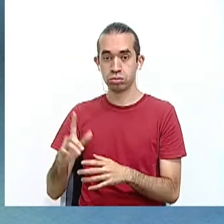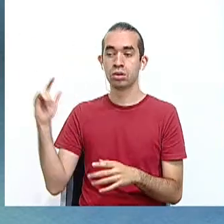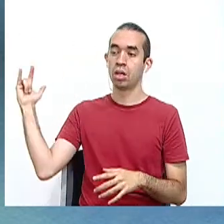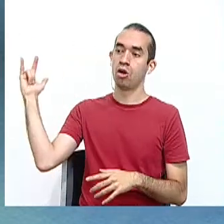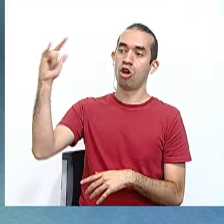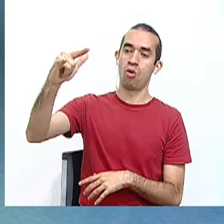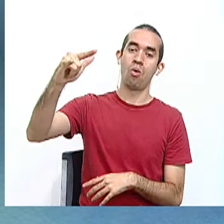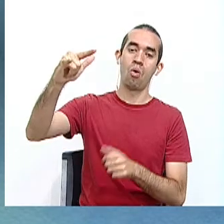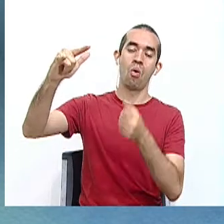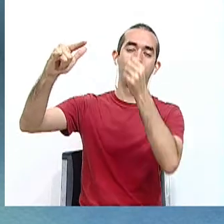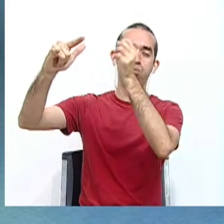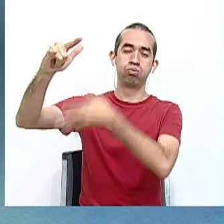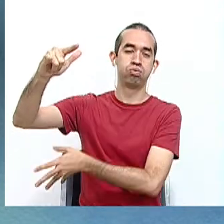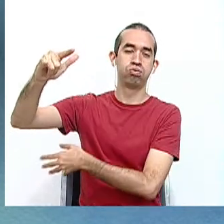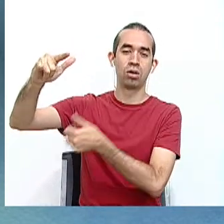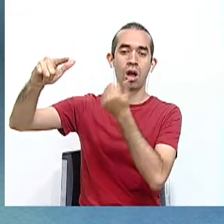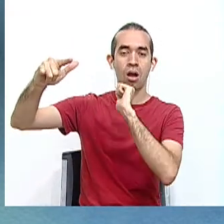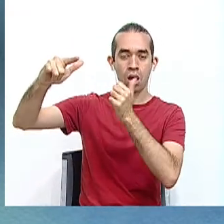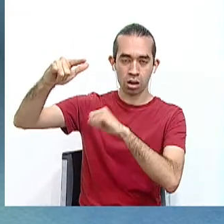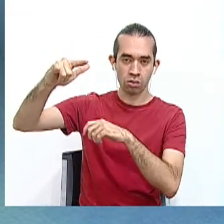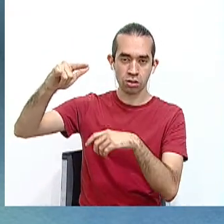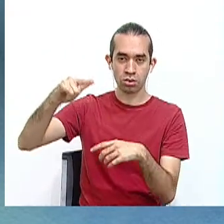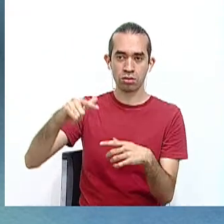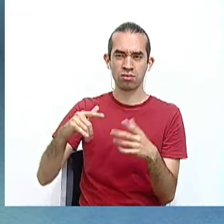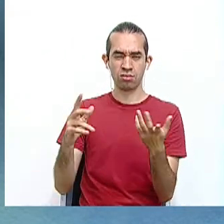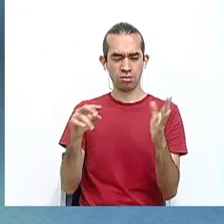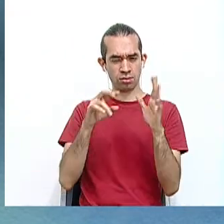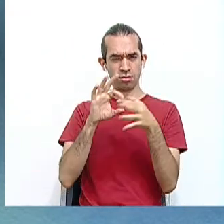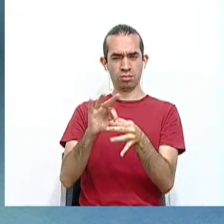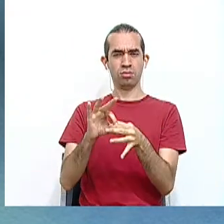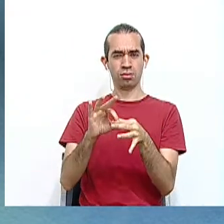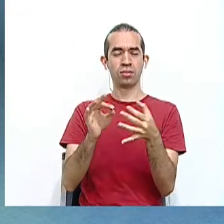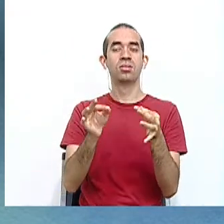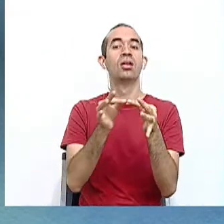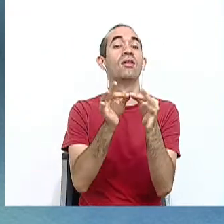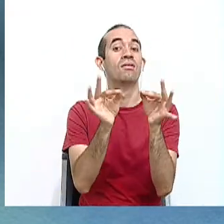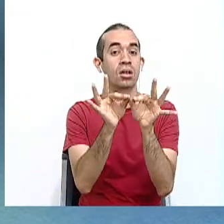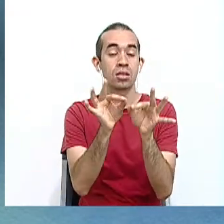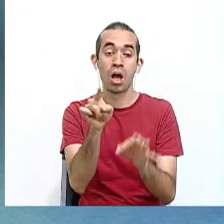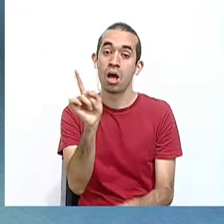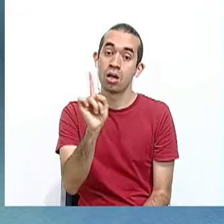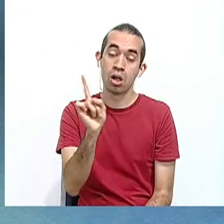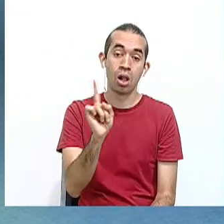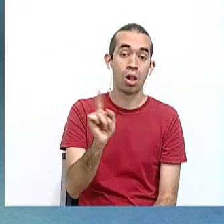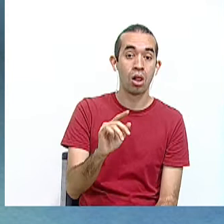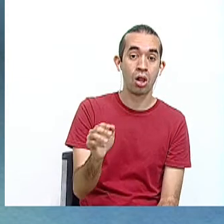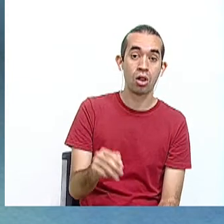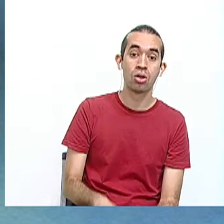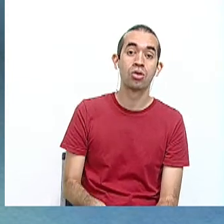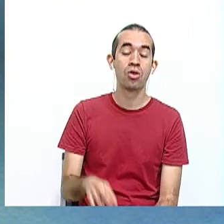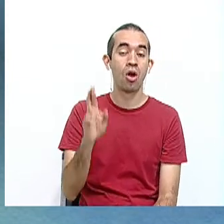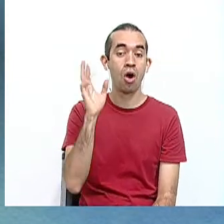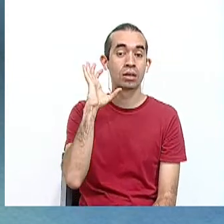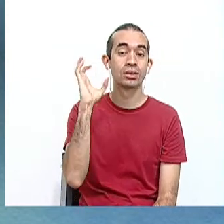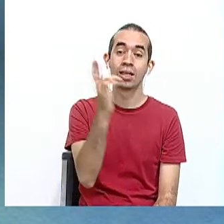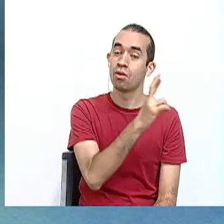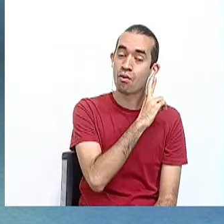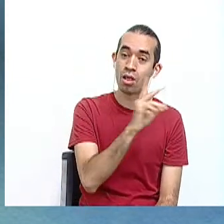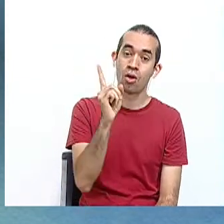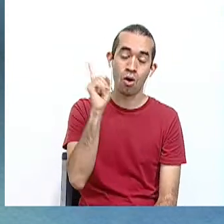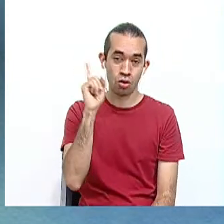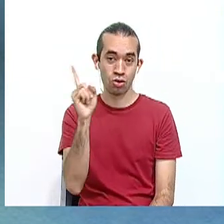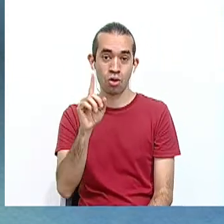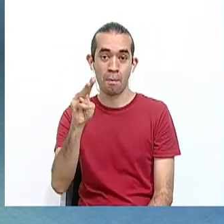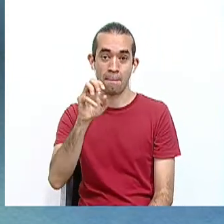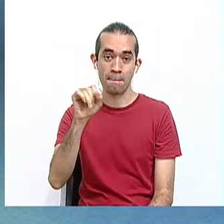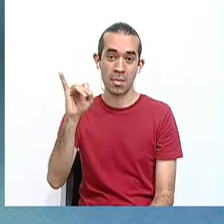con agua. Vean qué interesante. Y al final la frase dice, como no es ni Messi ni Ronaldo, no lo compartirás.